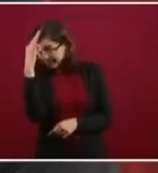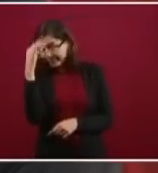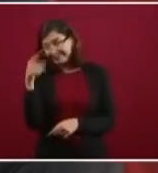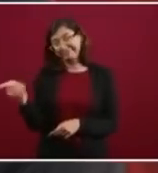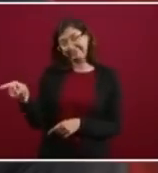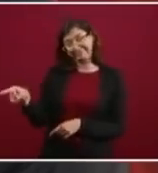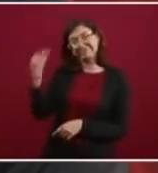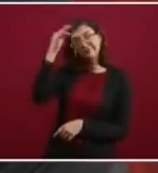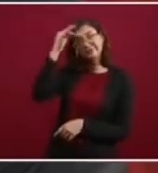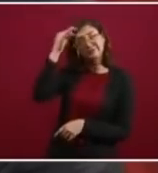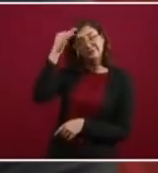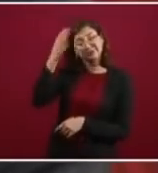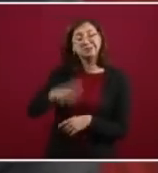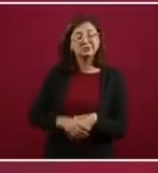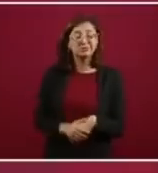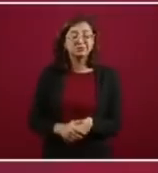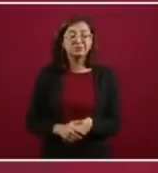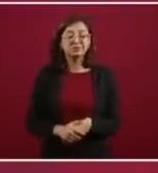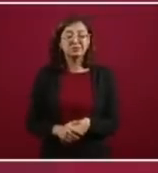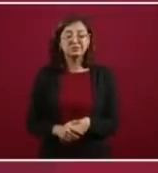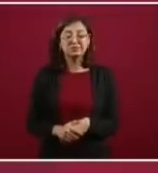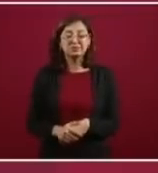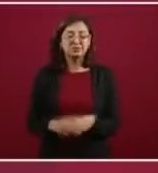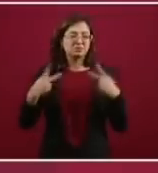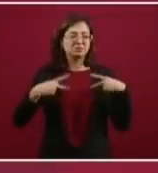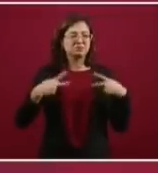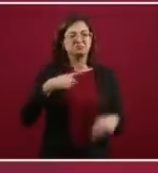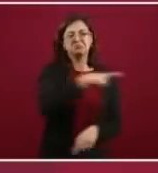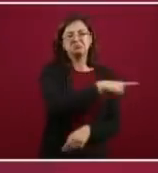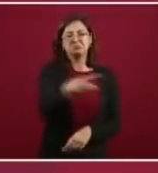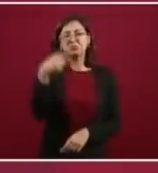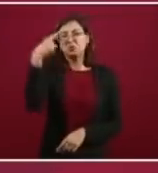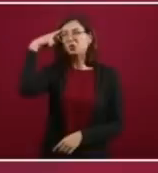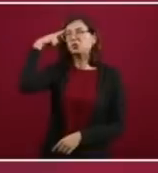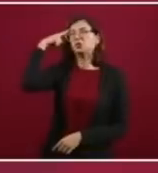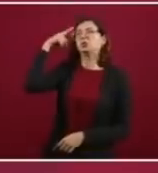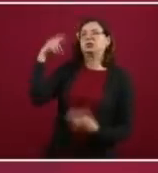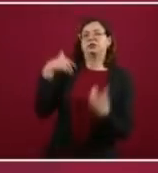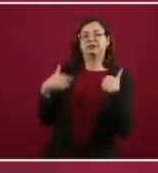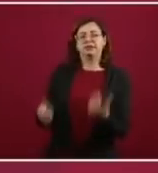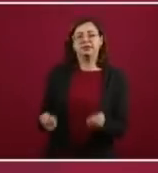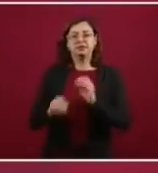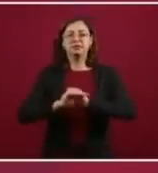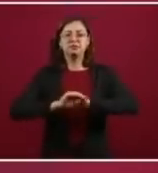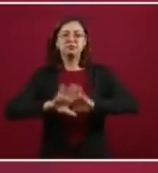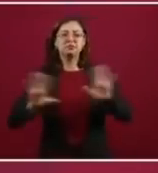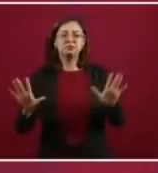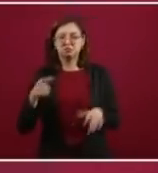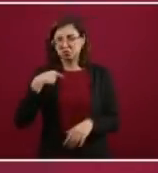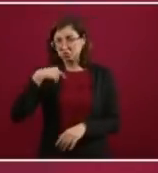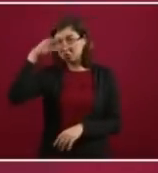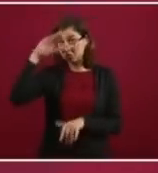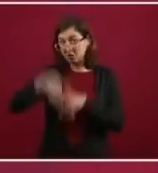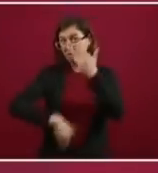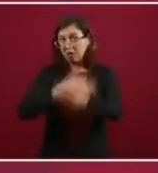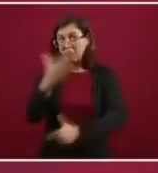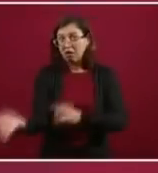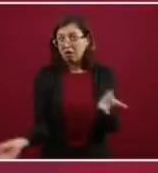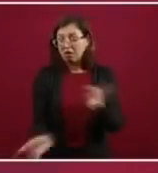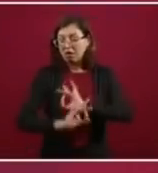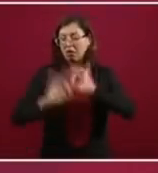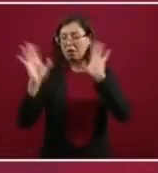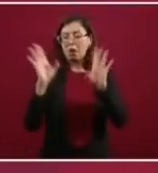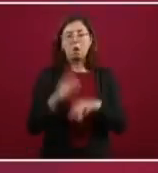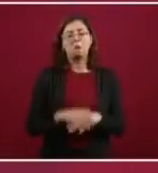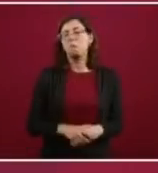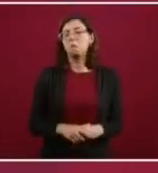La gente está muy consciente. Entonces, no va a suceder nada, al contrario, se